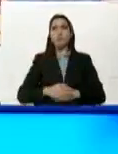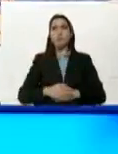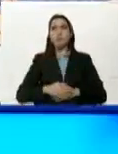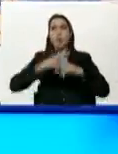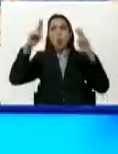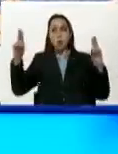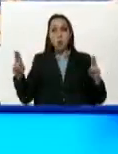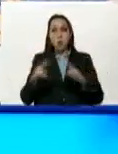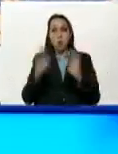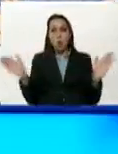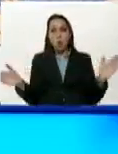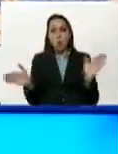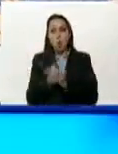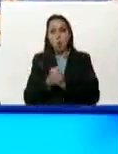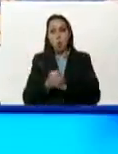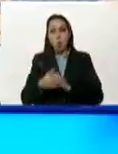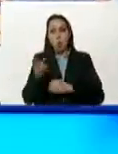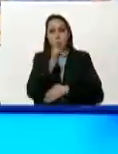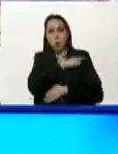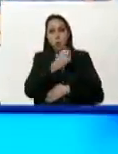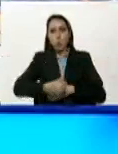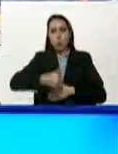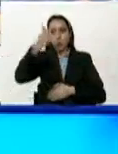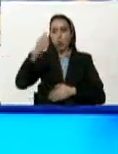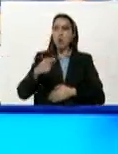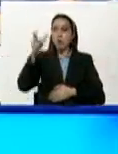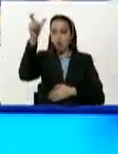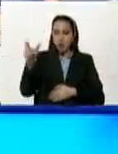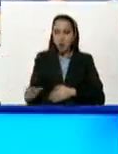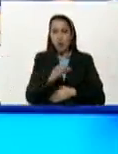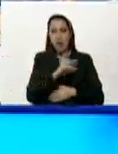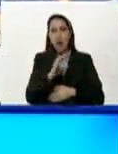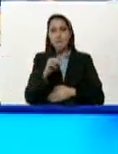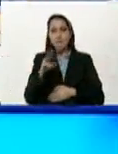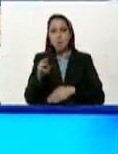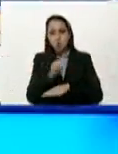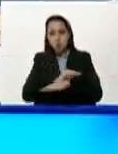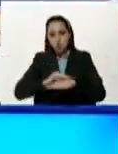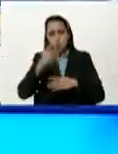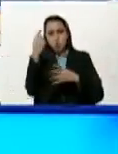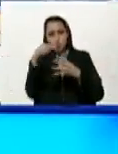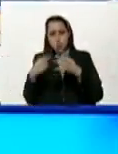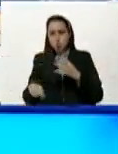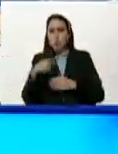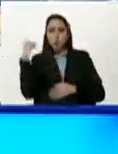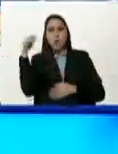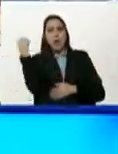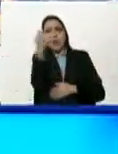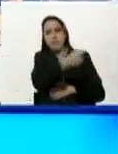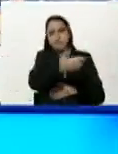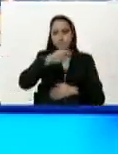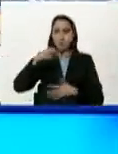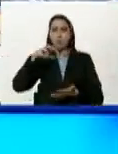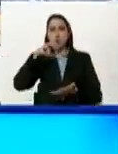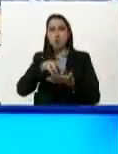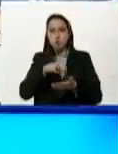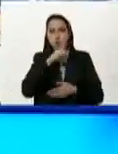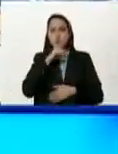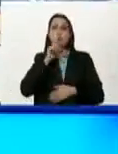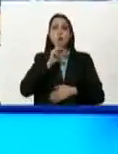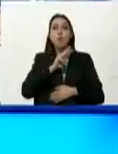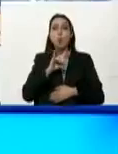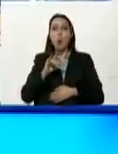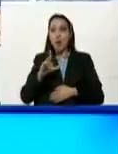compañero el coronel ramón carrizales gobernador en funciones del estado apure wilmer rodríguez